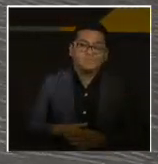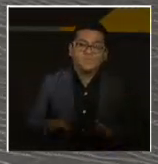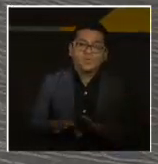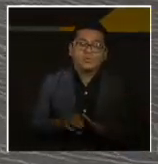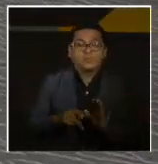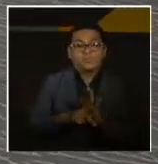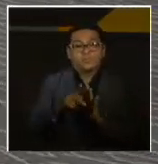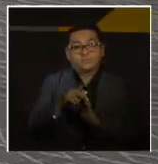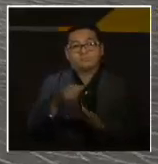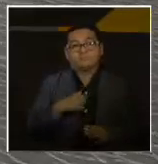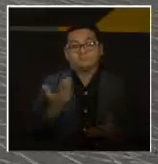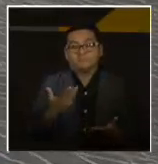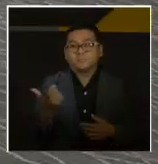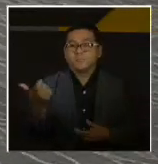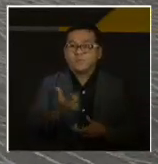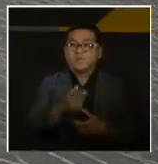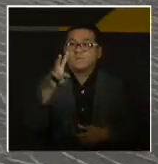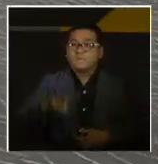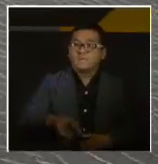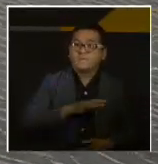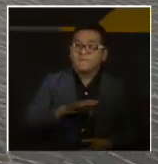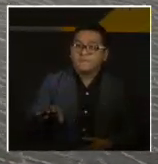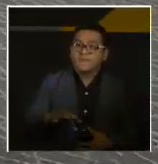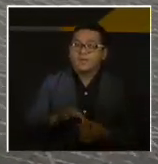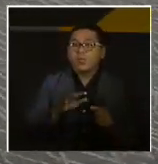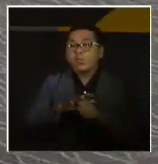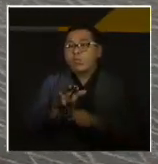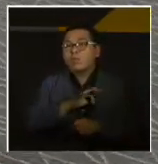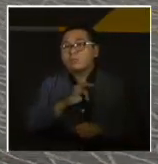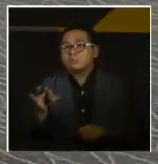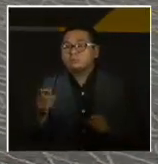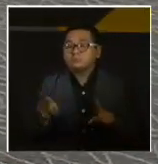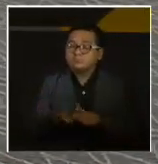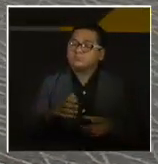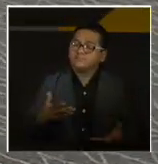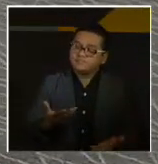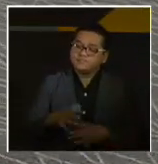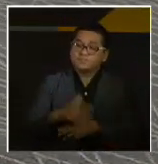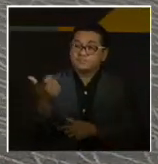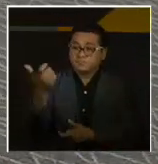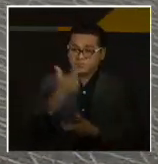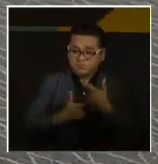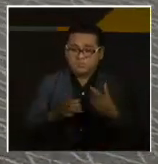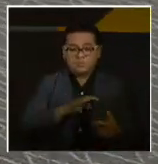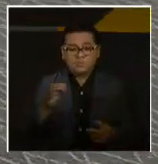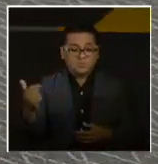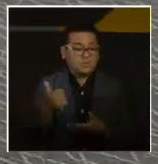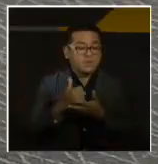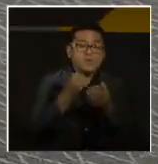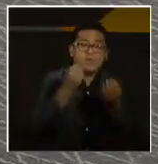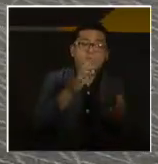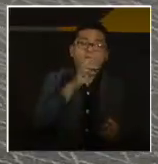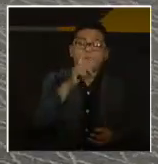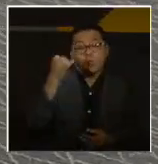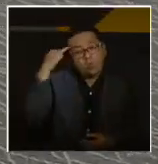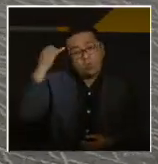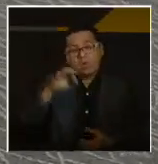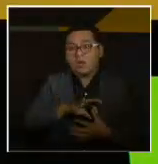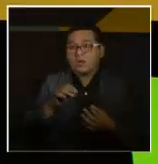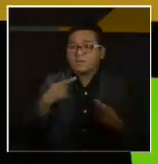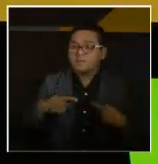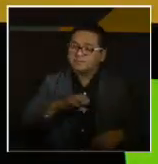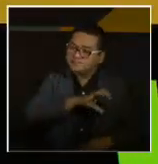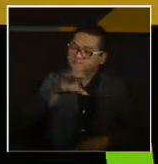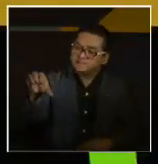con proyectos productivos eficientes en los cuales también podamos llevar inversionistas que le dejen una utilidad a